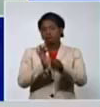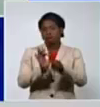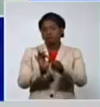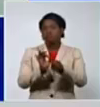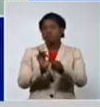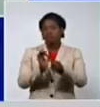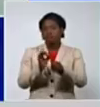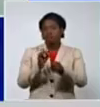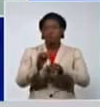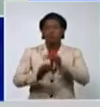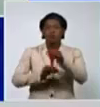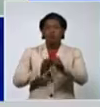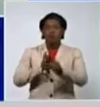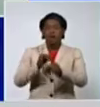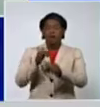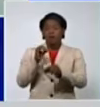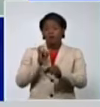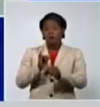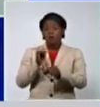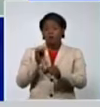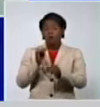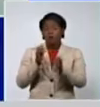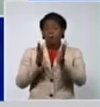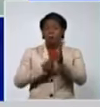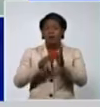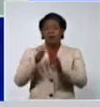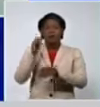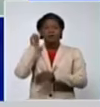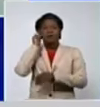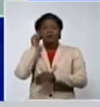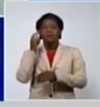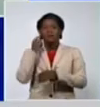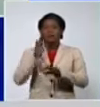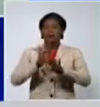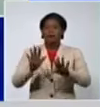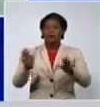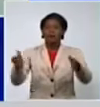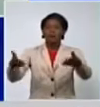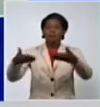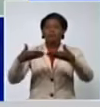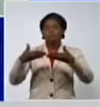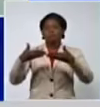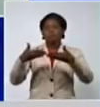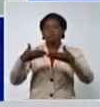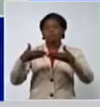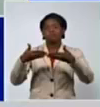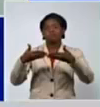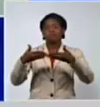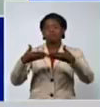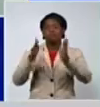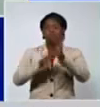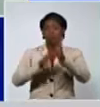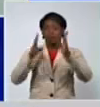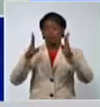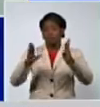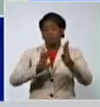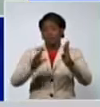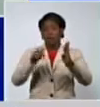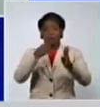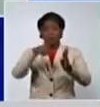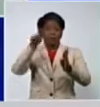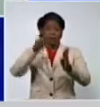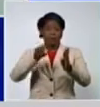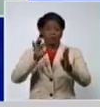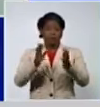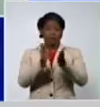Ya cerró febrero, cerró con un saldo negativo que no tenemos duda que lo